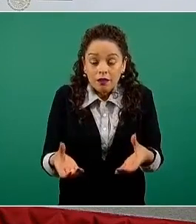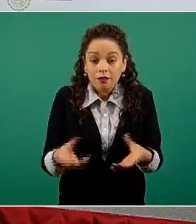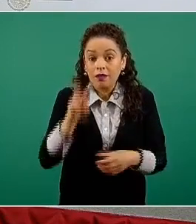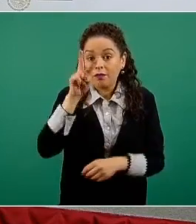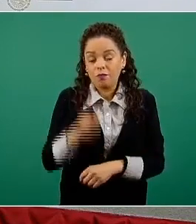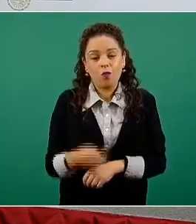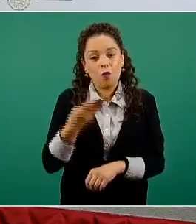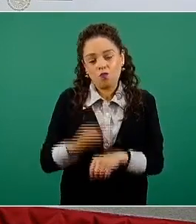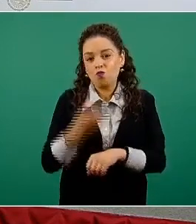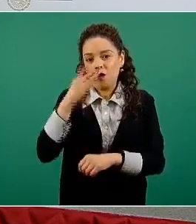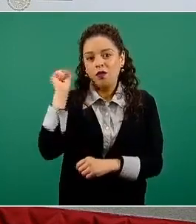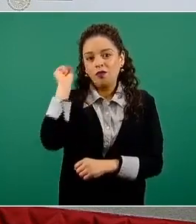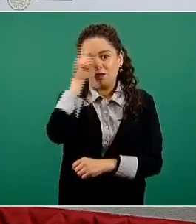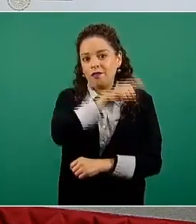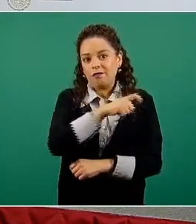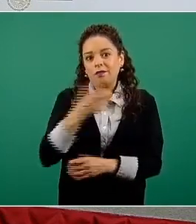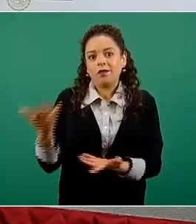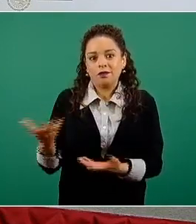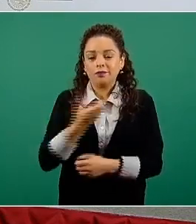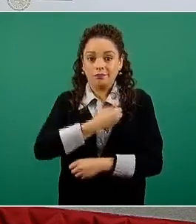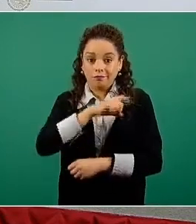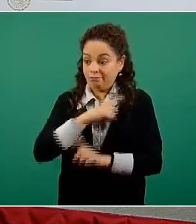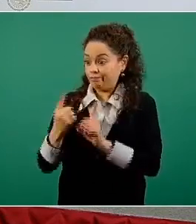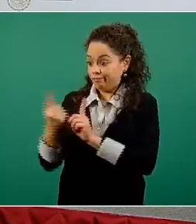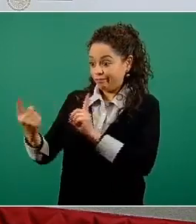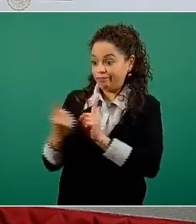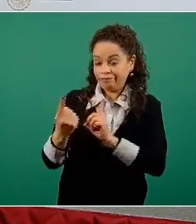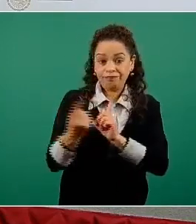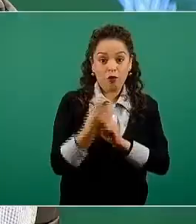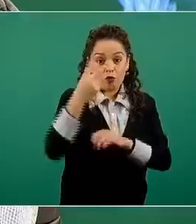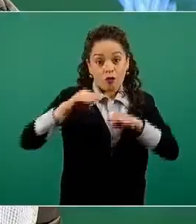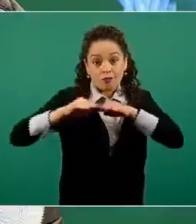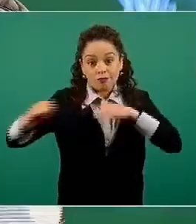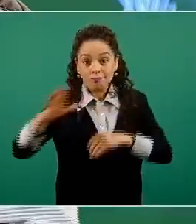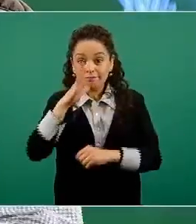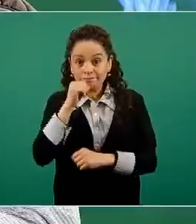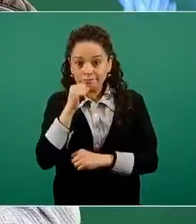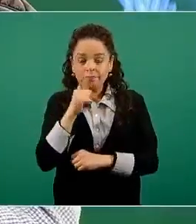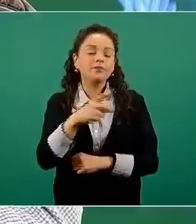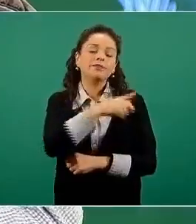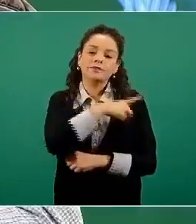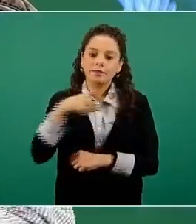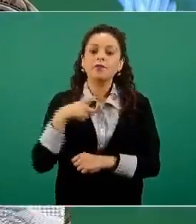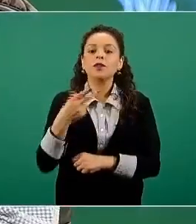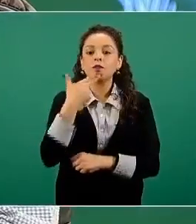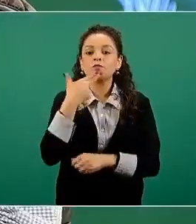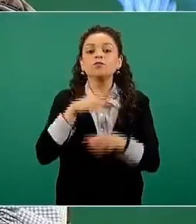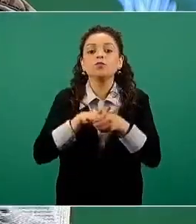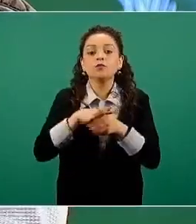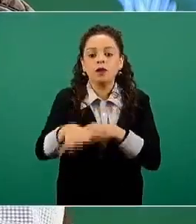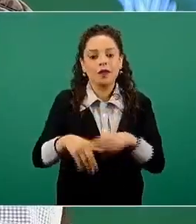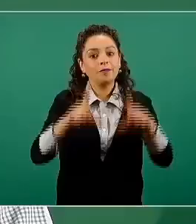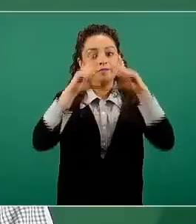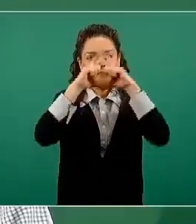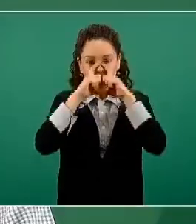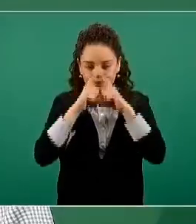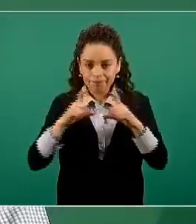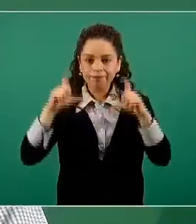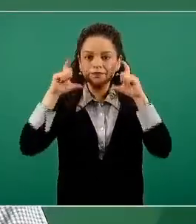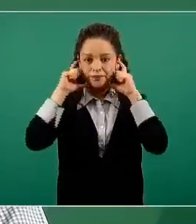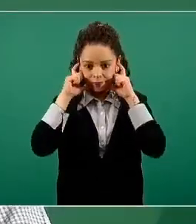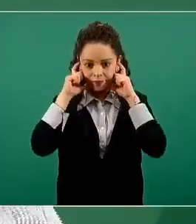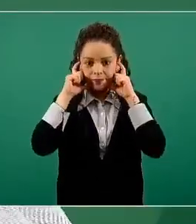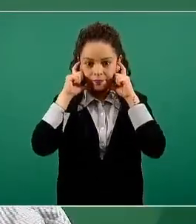difícil guardar la sana distancia de 2 metros, entonces debemos de utilizar el cubrebocas, lo debemos de